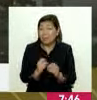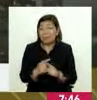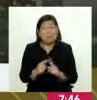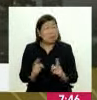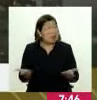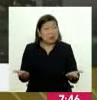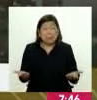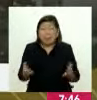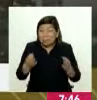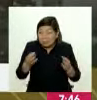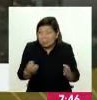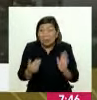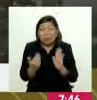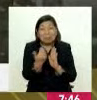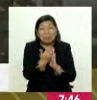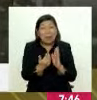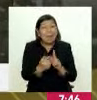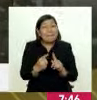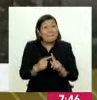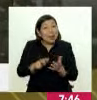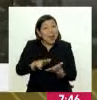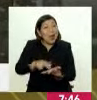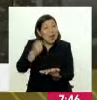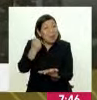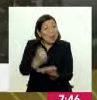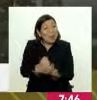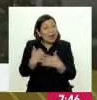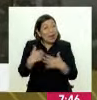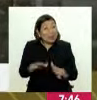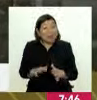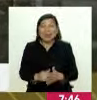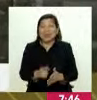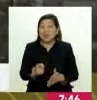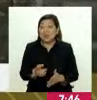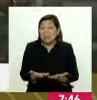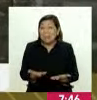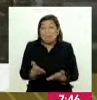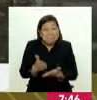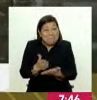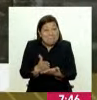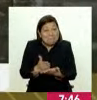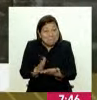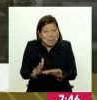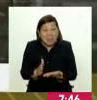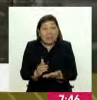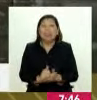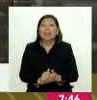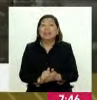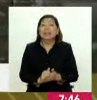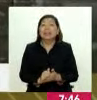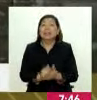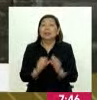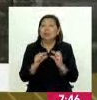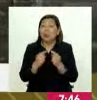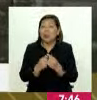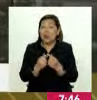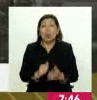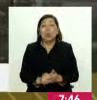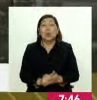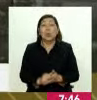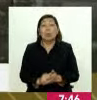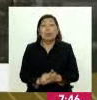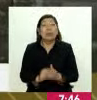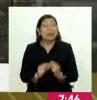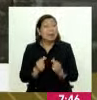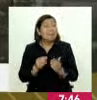pero nada articulado. Si se hubiese aprobado, por ejemplo, esto que mencionas, que es parte de este grupo de es